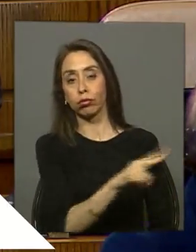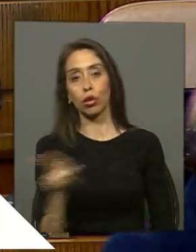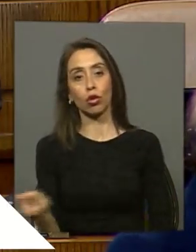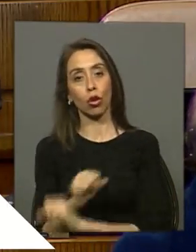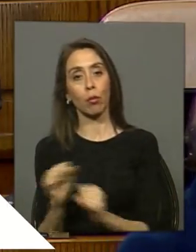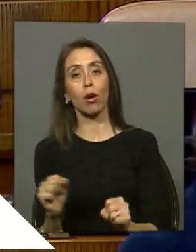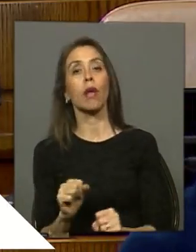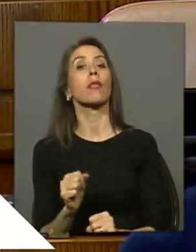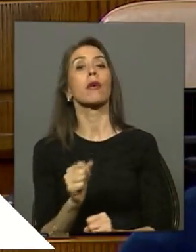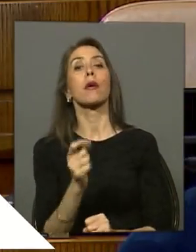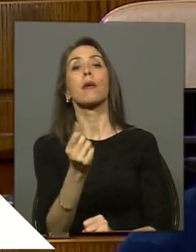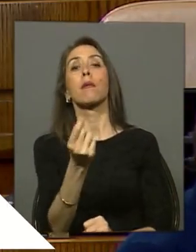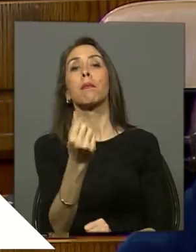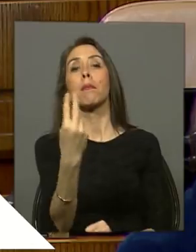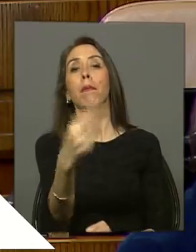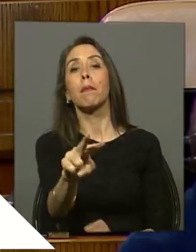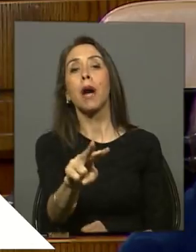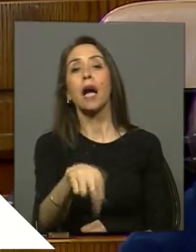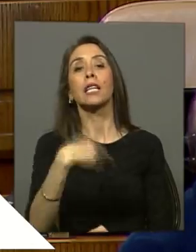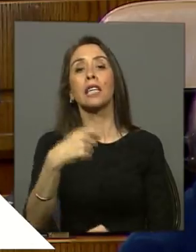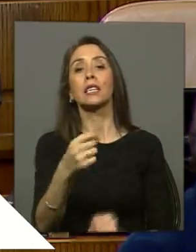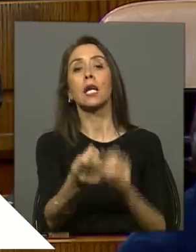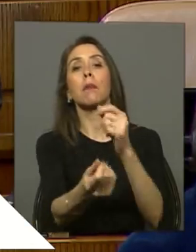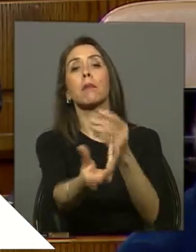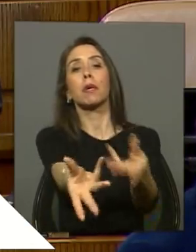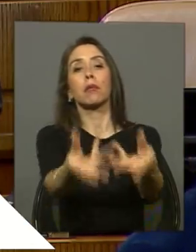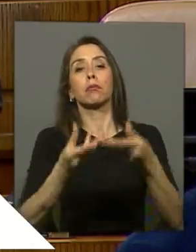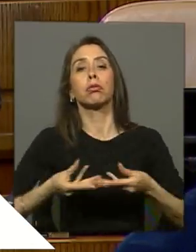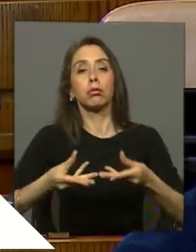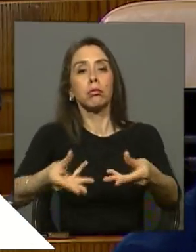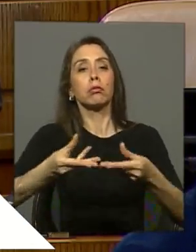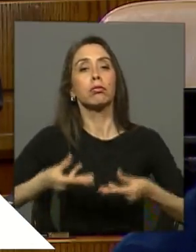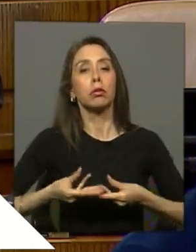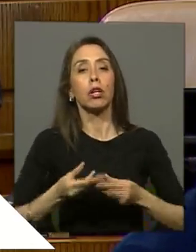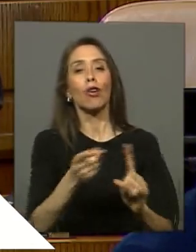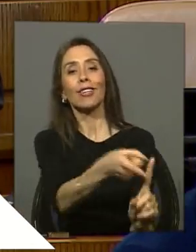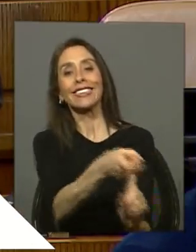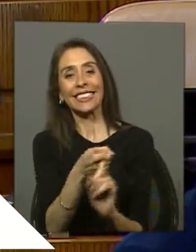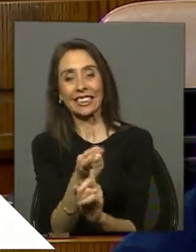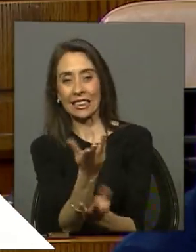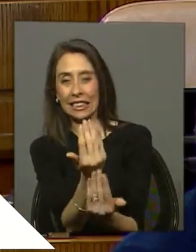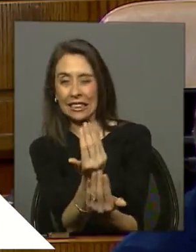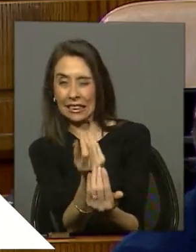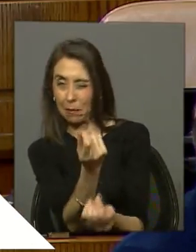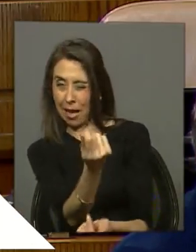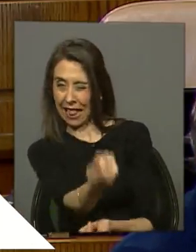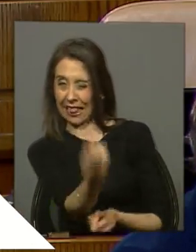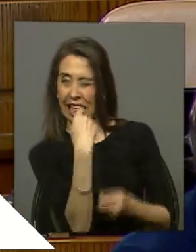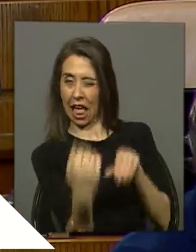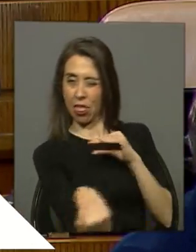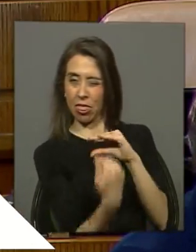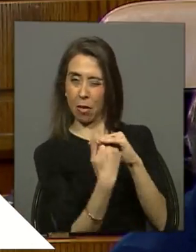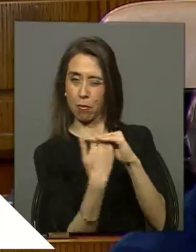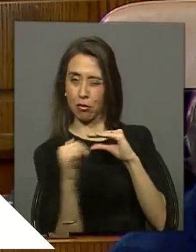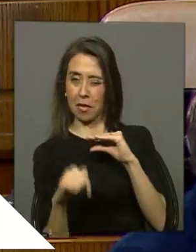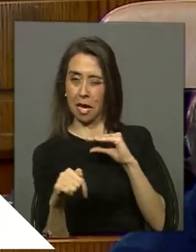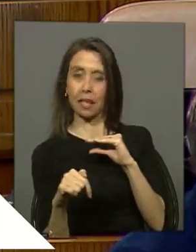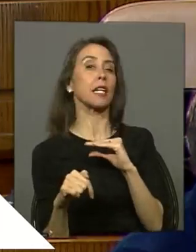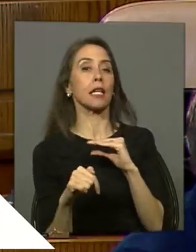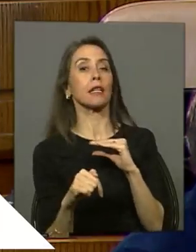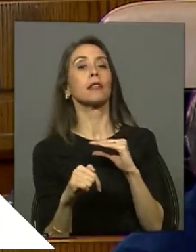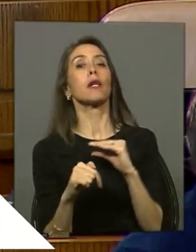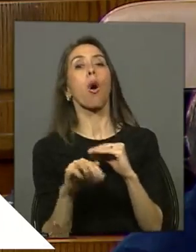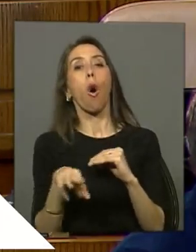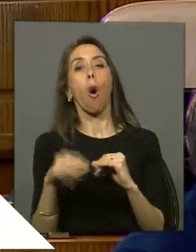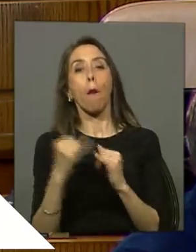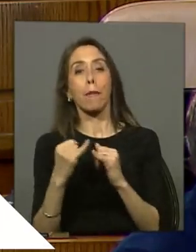captar o recibir de forma habitual dinero del público exactamente lo que hacían estas empresas ya sean depósitos